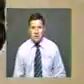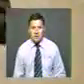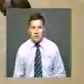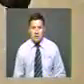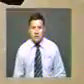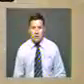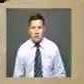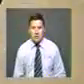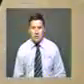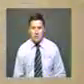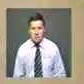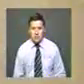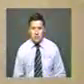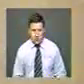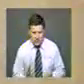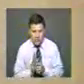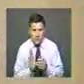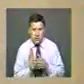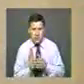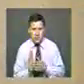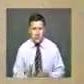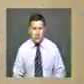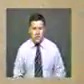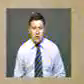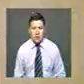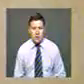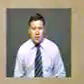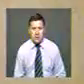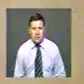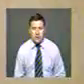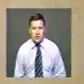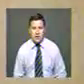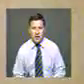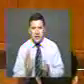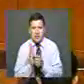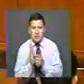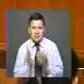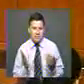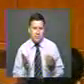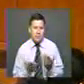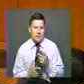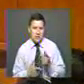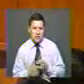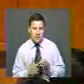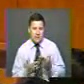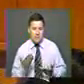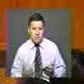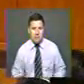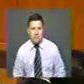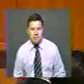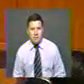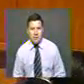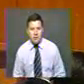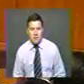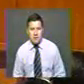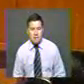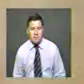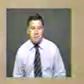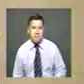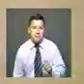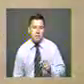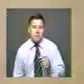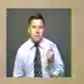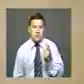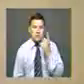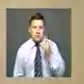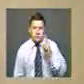este minuto, que ya casi me acabó, ustedes alcanzaron a notar que no se parecen las figuras y que muchas